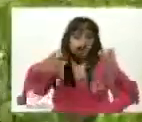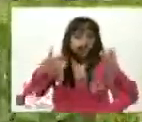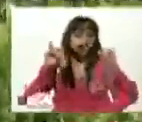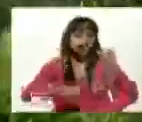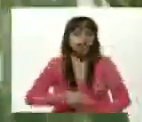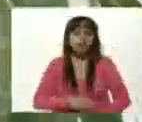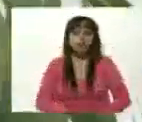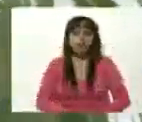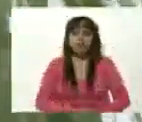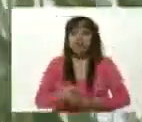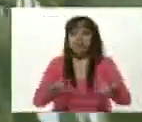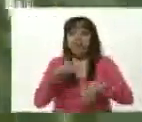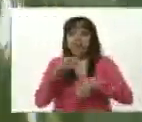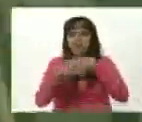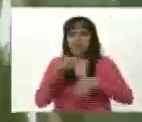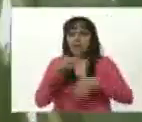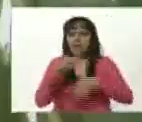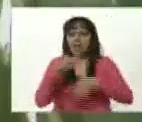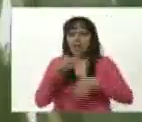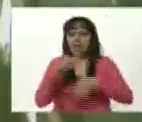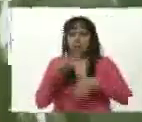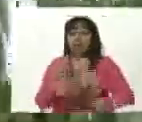dice Richard Meléndez?